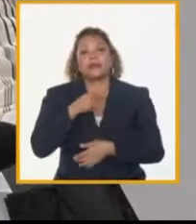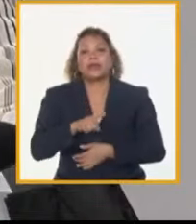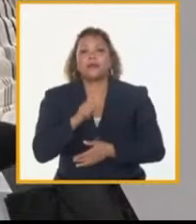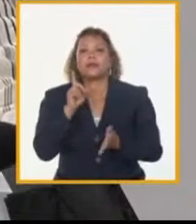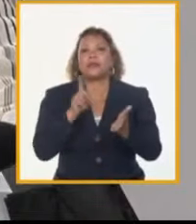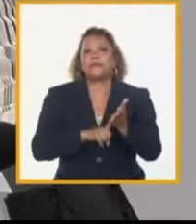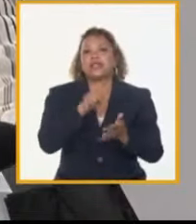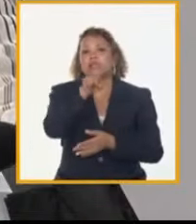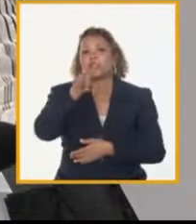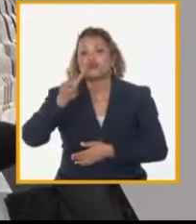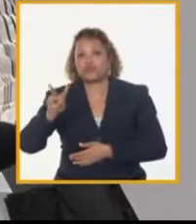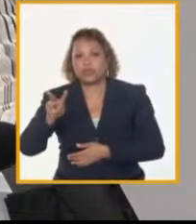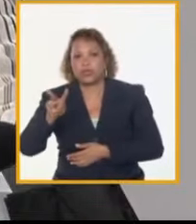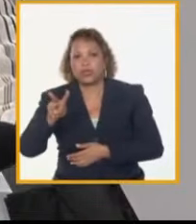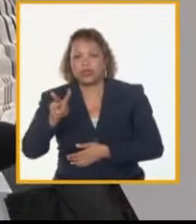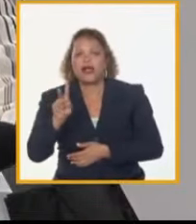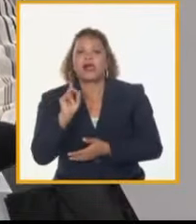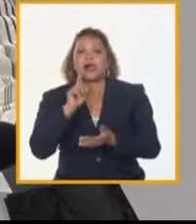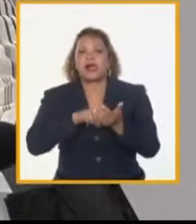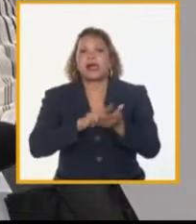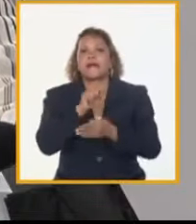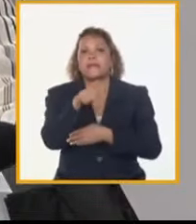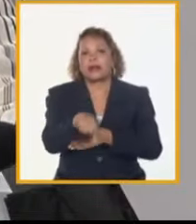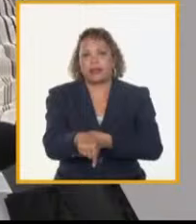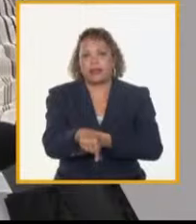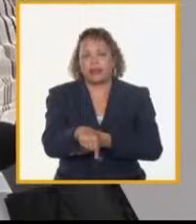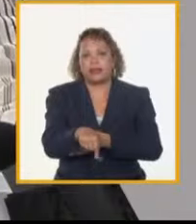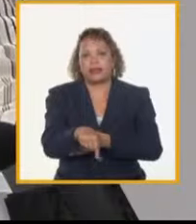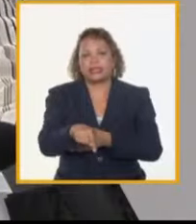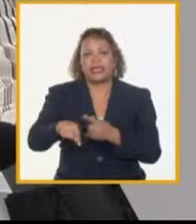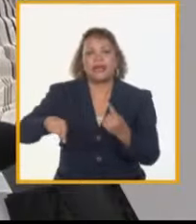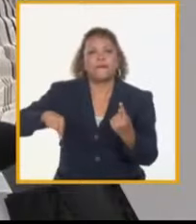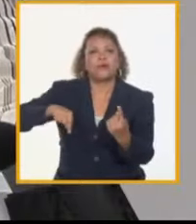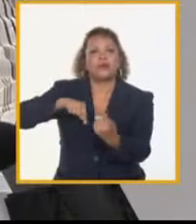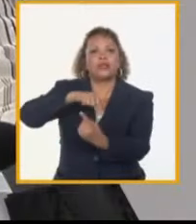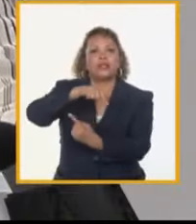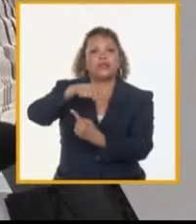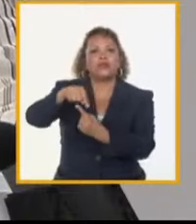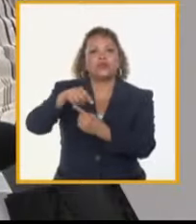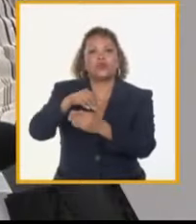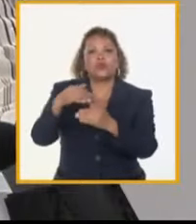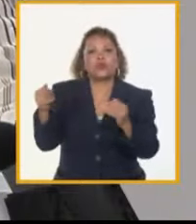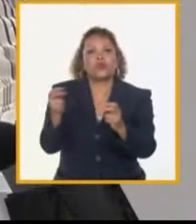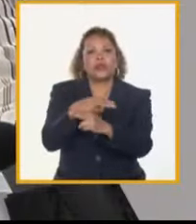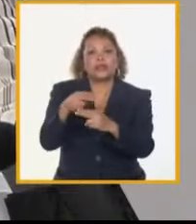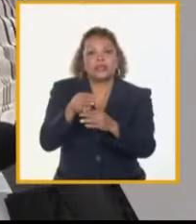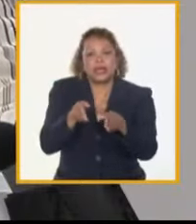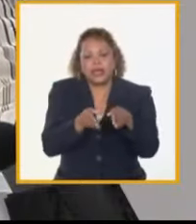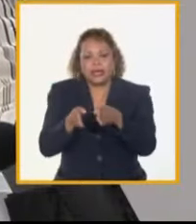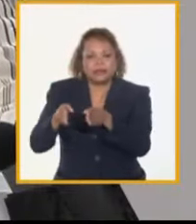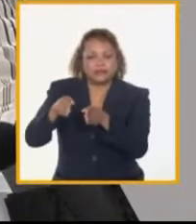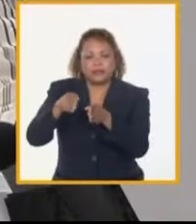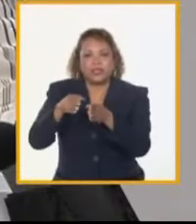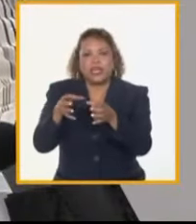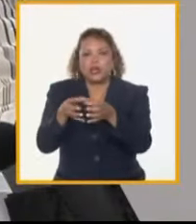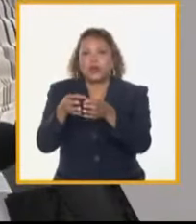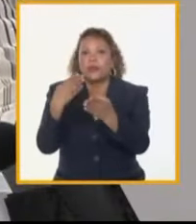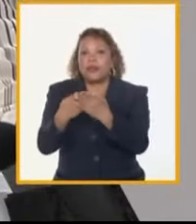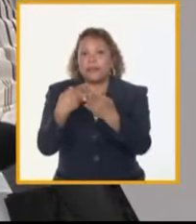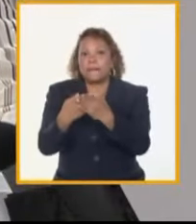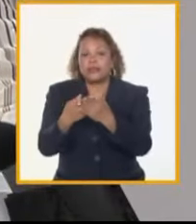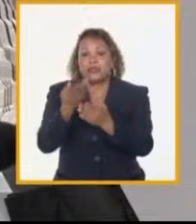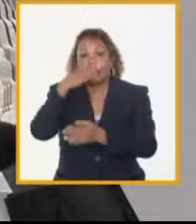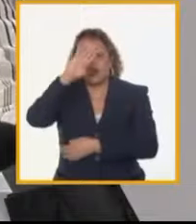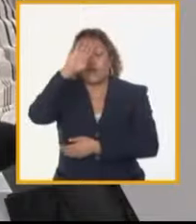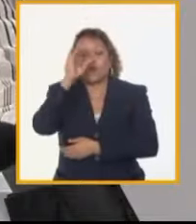del P12, por la misma parada del P12, bordeando, hay una acera, bordeando el grupo empresarial Biocuba Farma, que